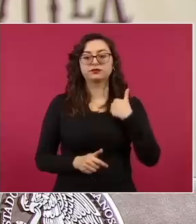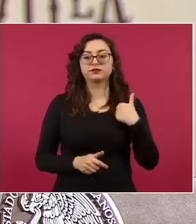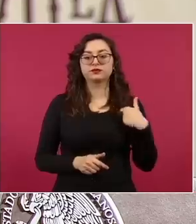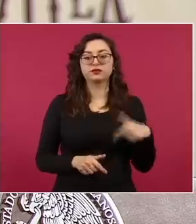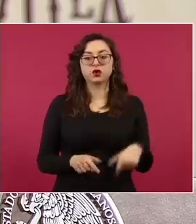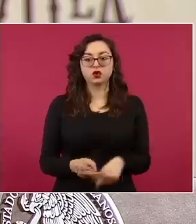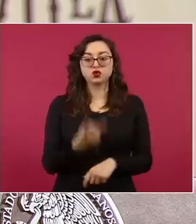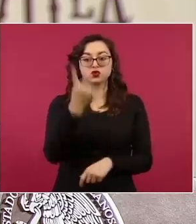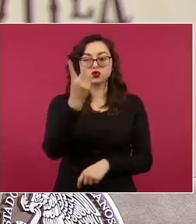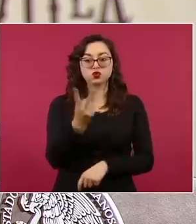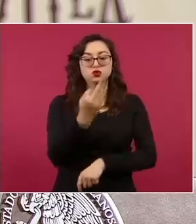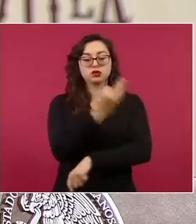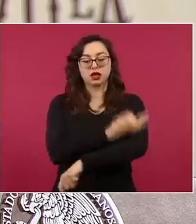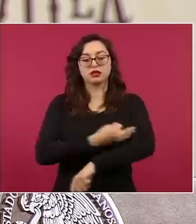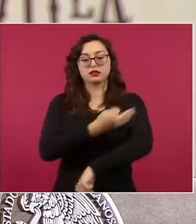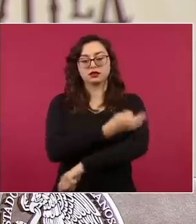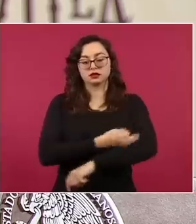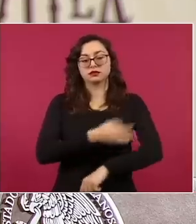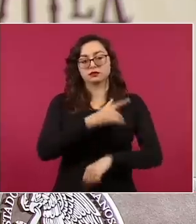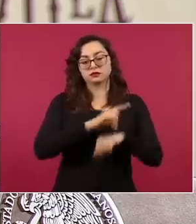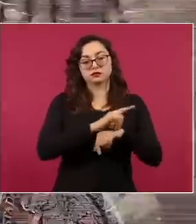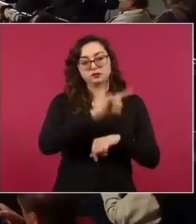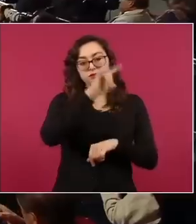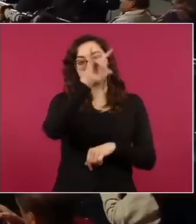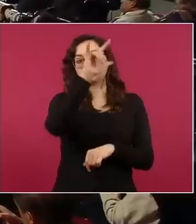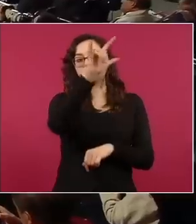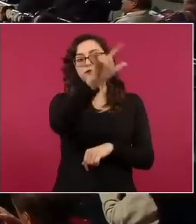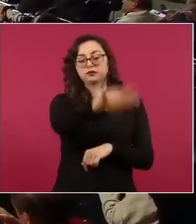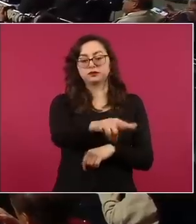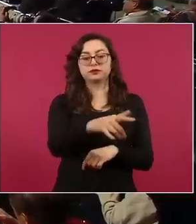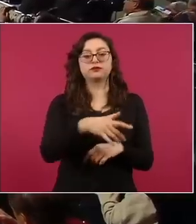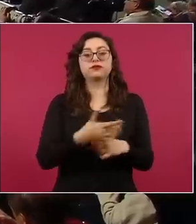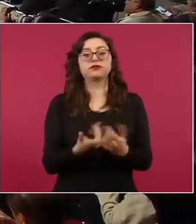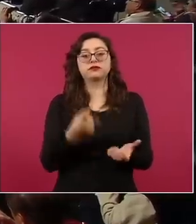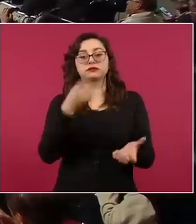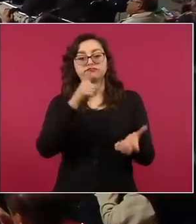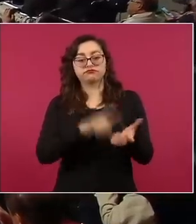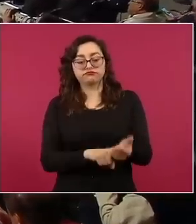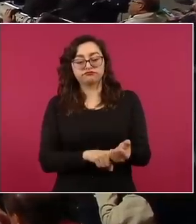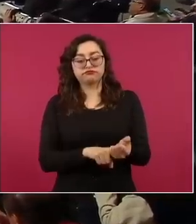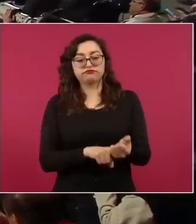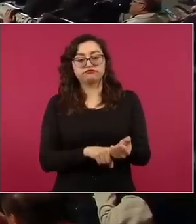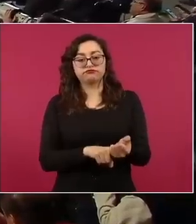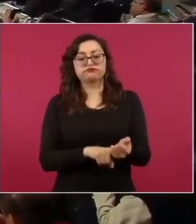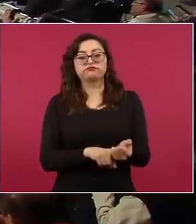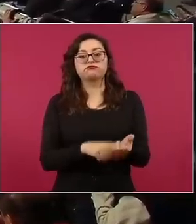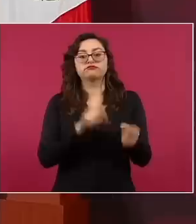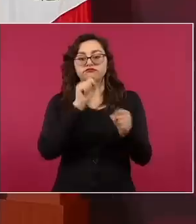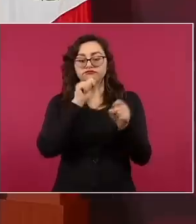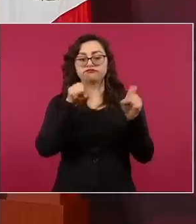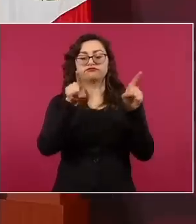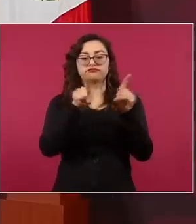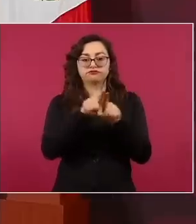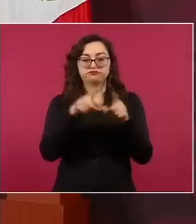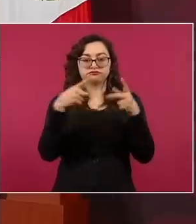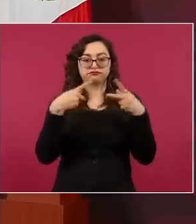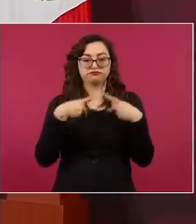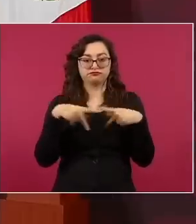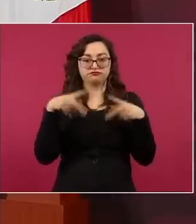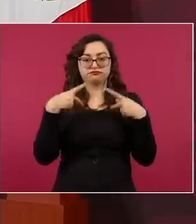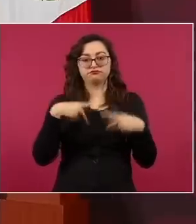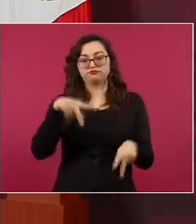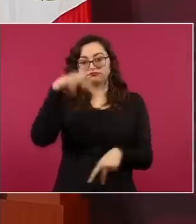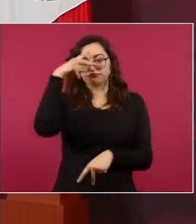.20 a las que estará arribando. Llevará personal de la Delegación de México para hacer la entrega